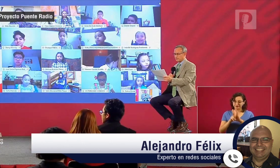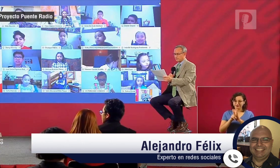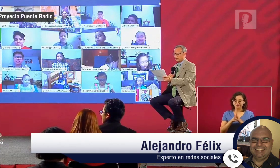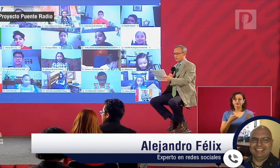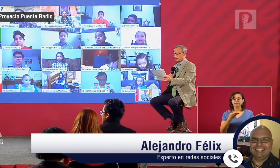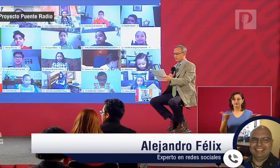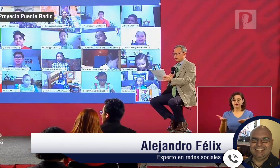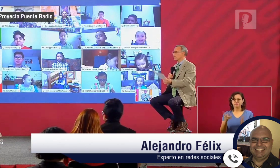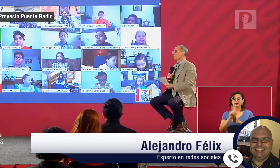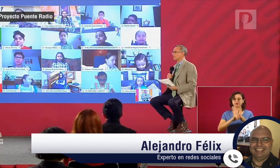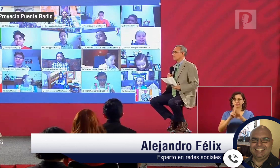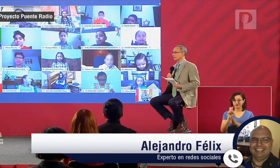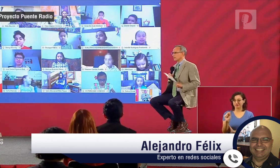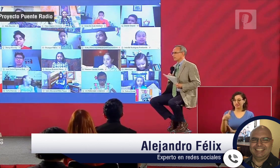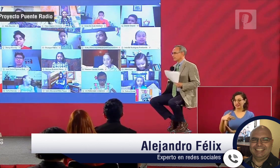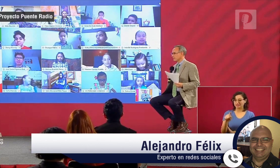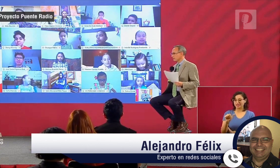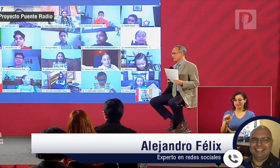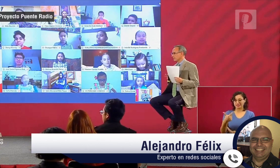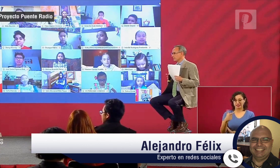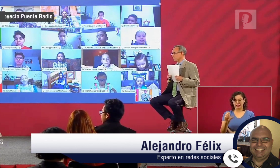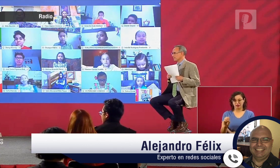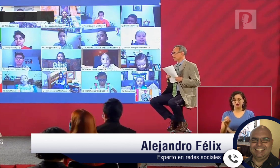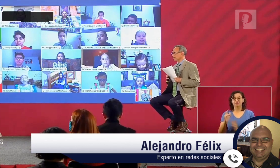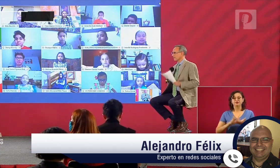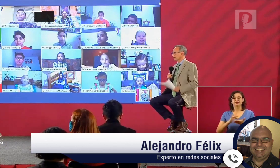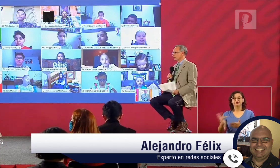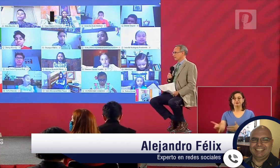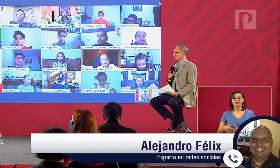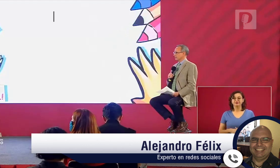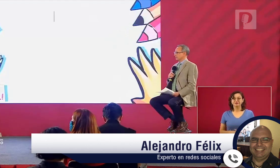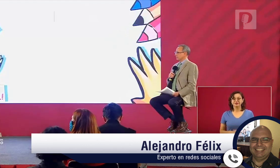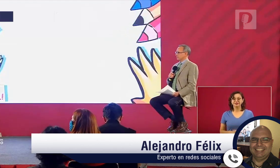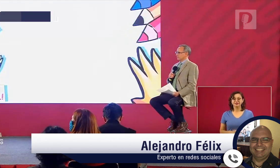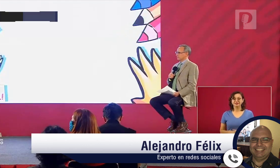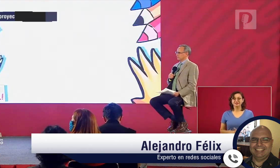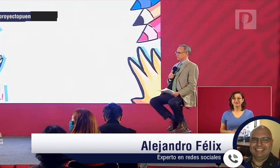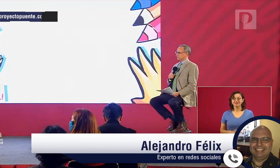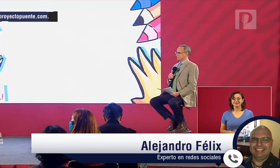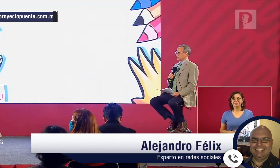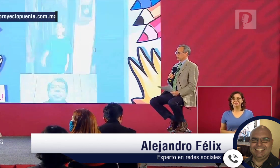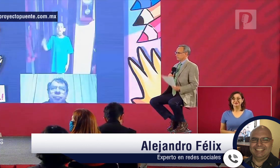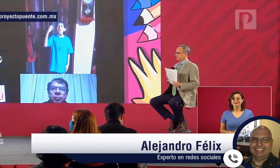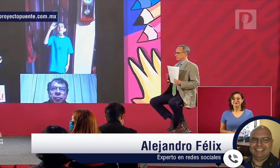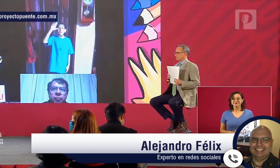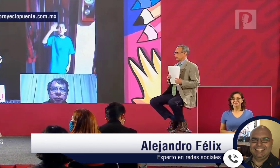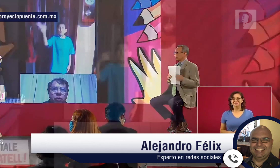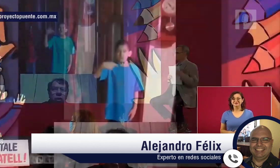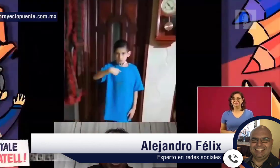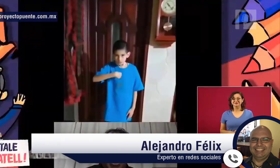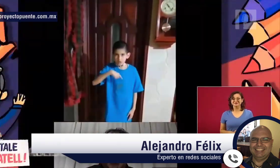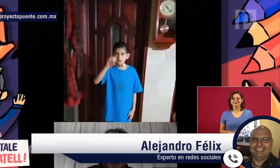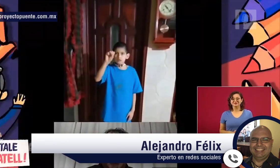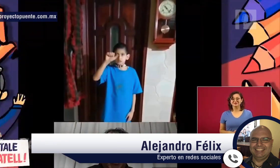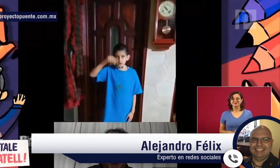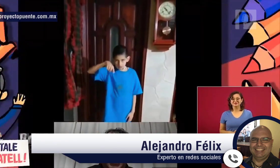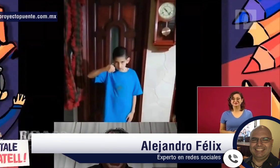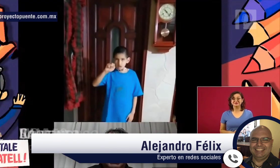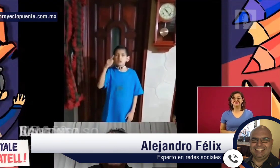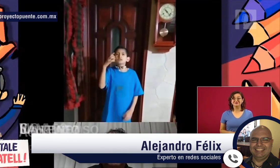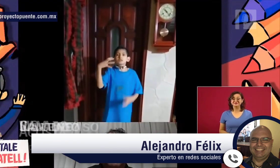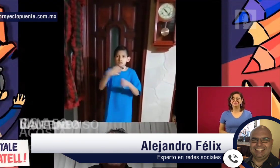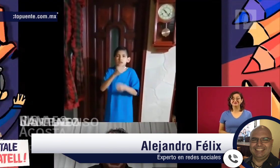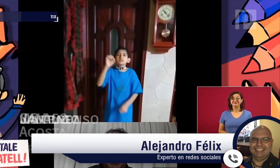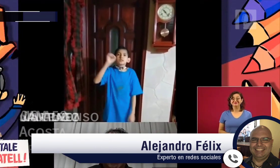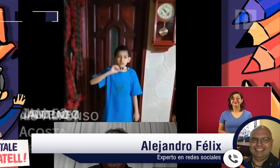una organización muy efectiva respecto a cómo se llevó a cabo el ejercicio. No se